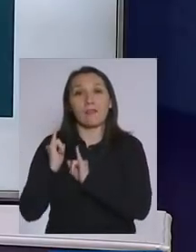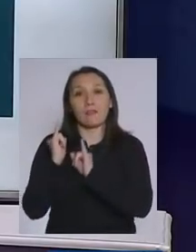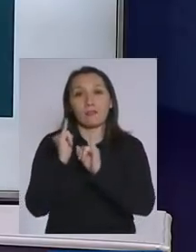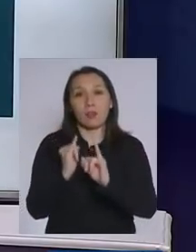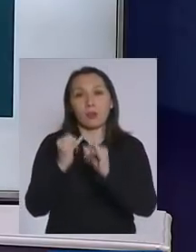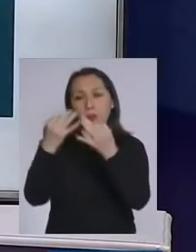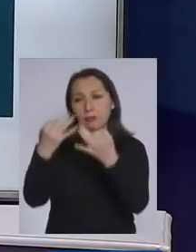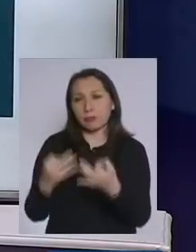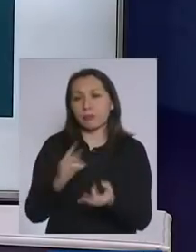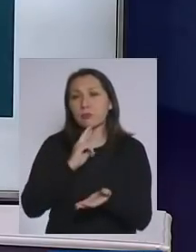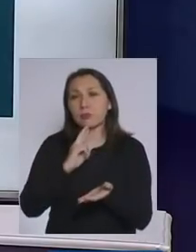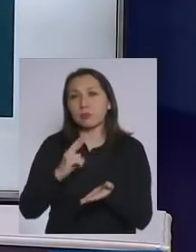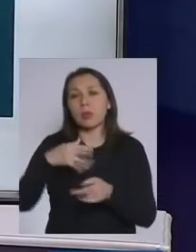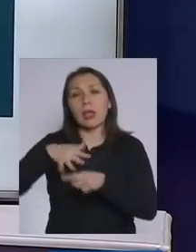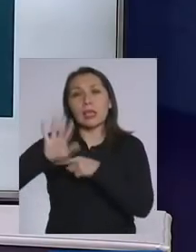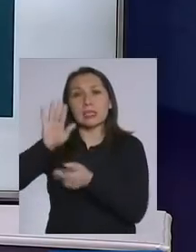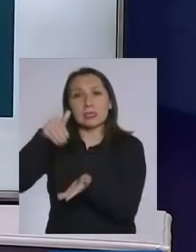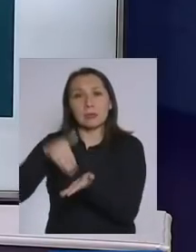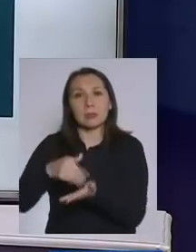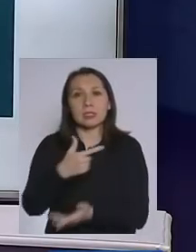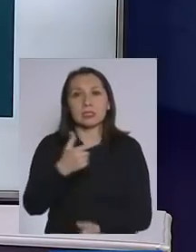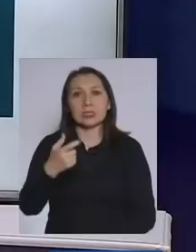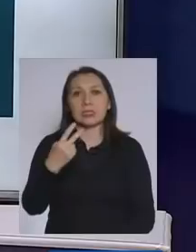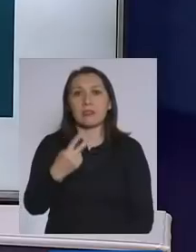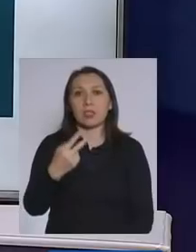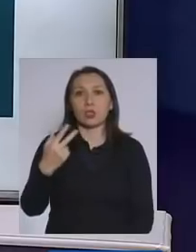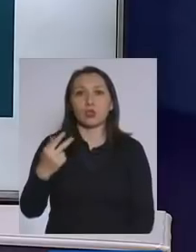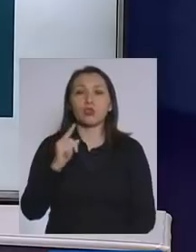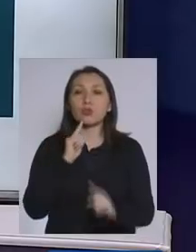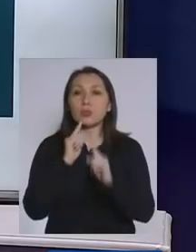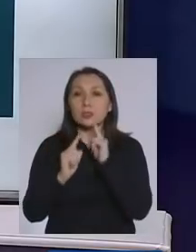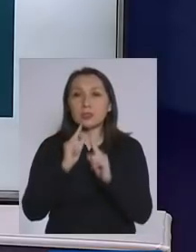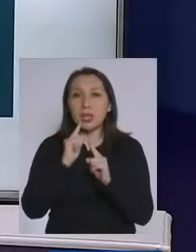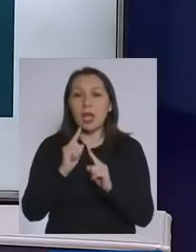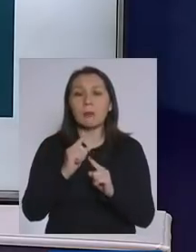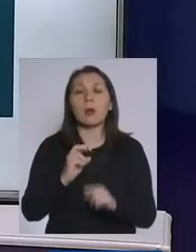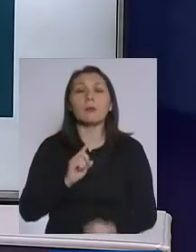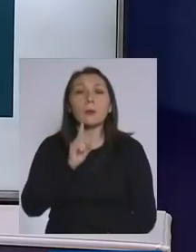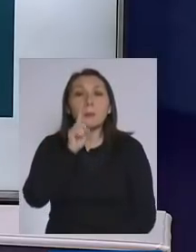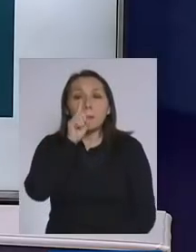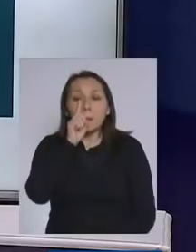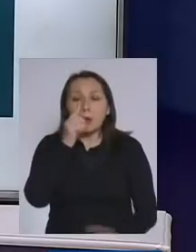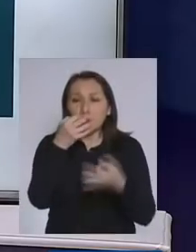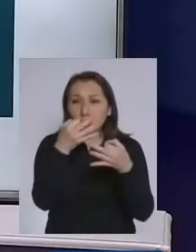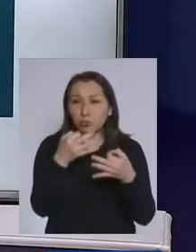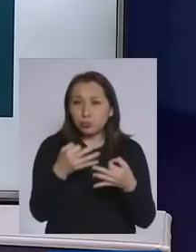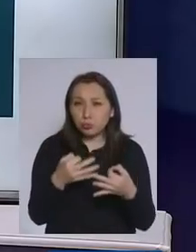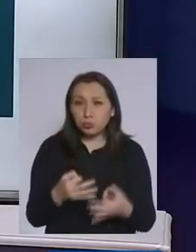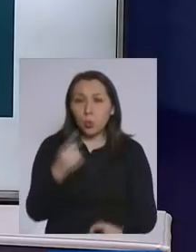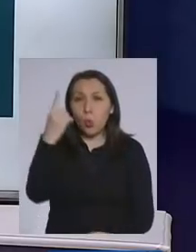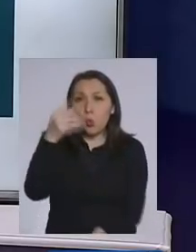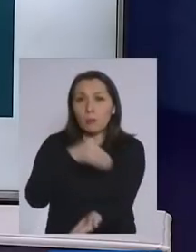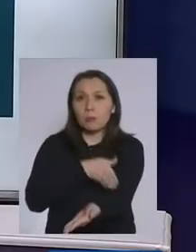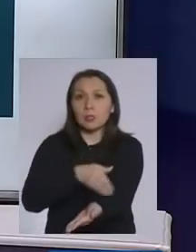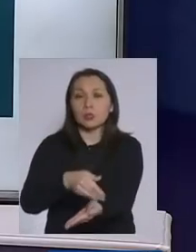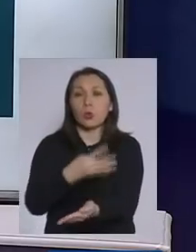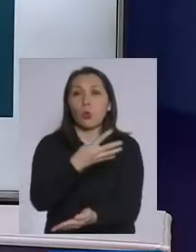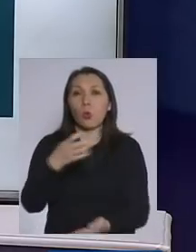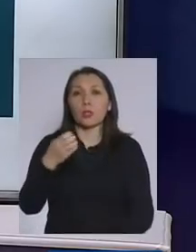los resultados de 15.728 exámenes por PCR, acumulando